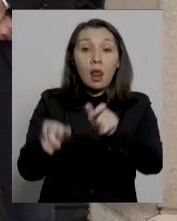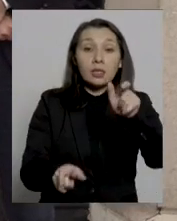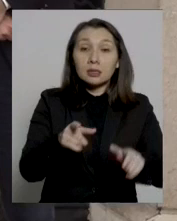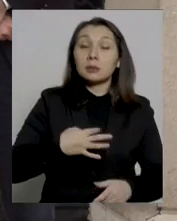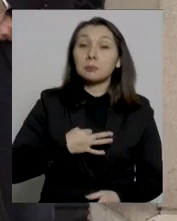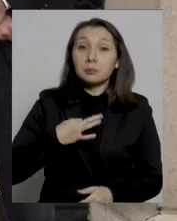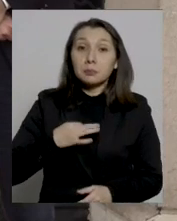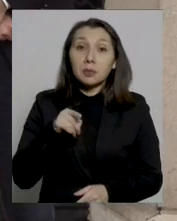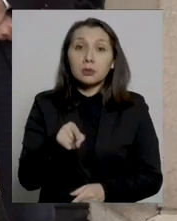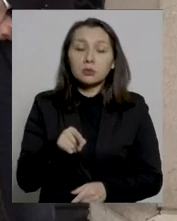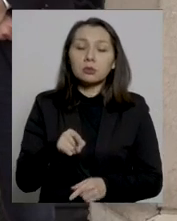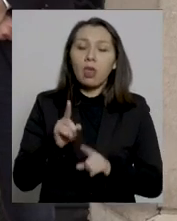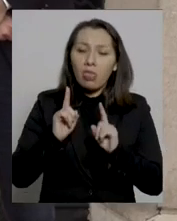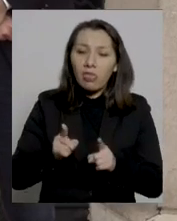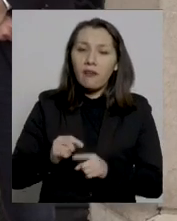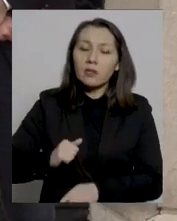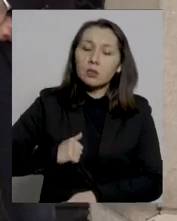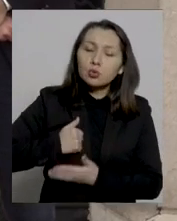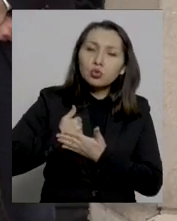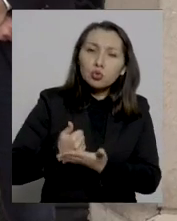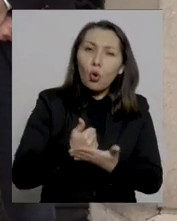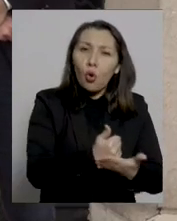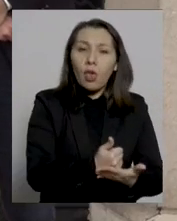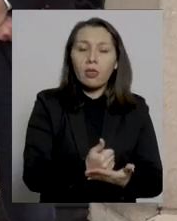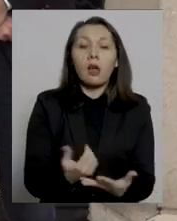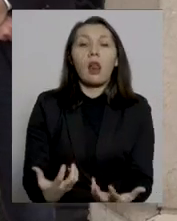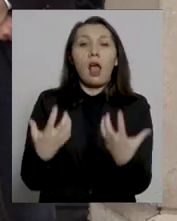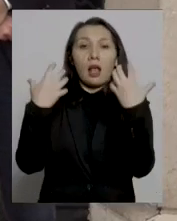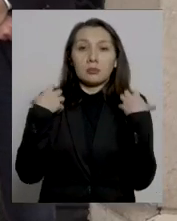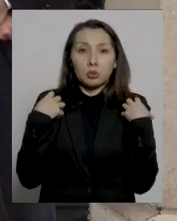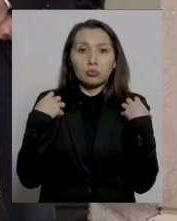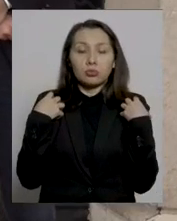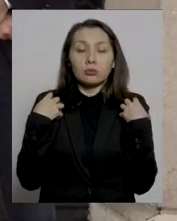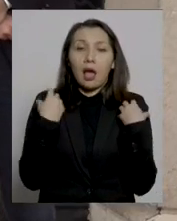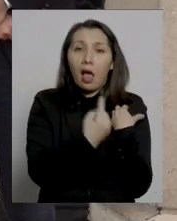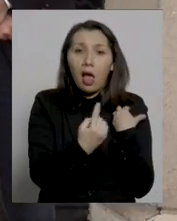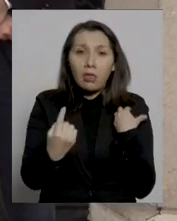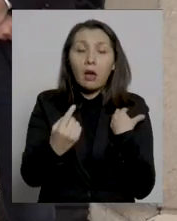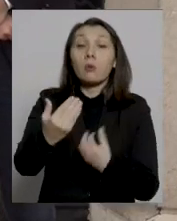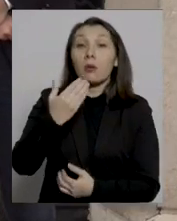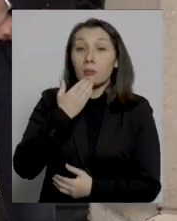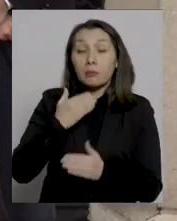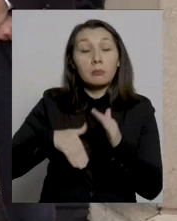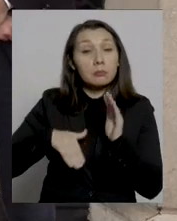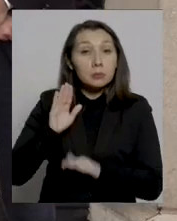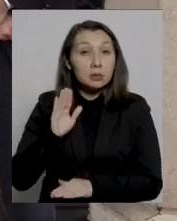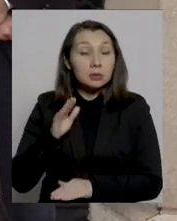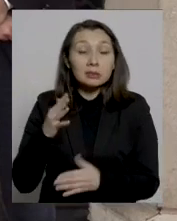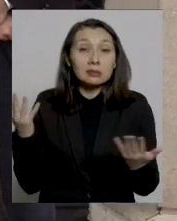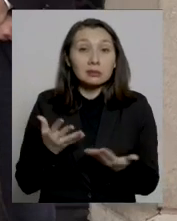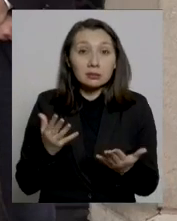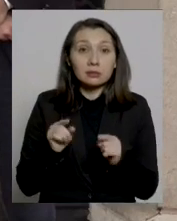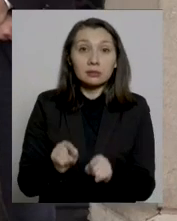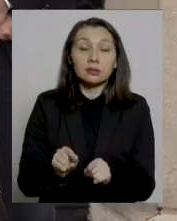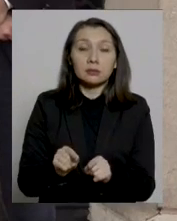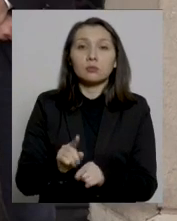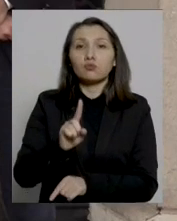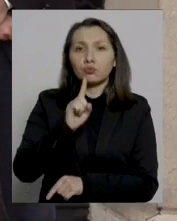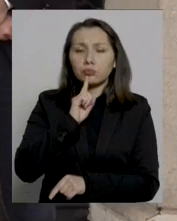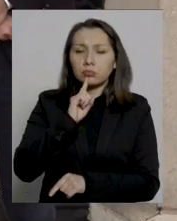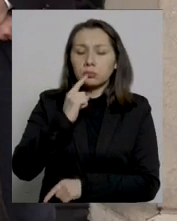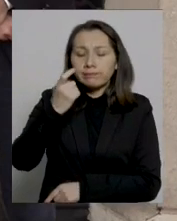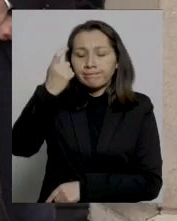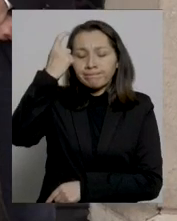ciudadanía actúe con solidaridad, responsabilidad y, sobre todo, tener